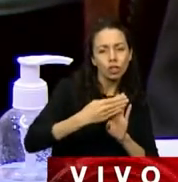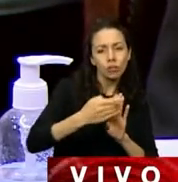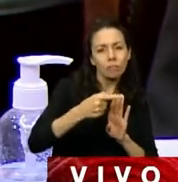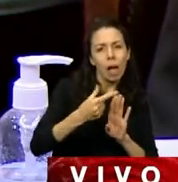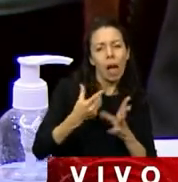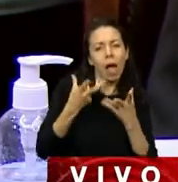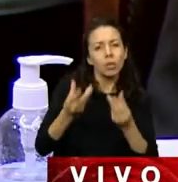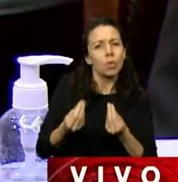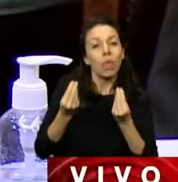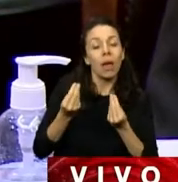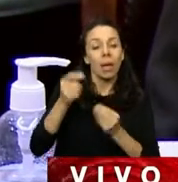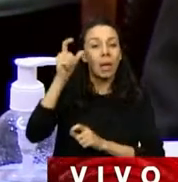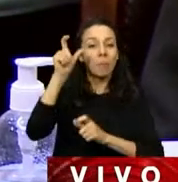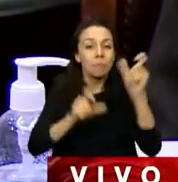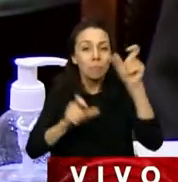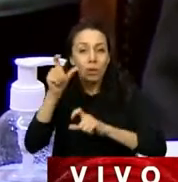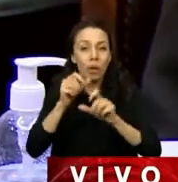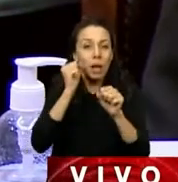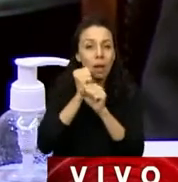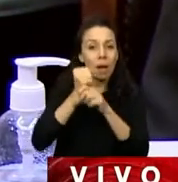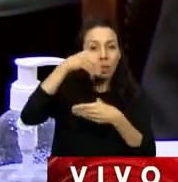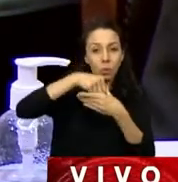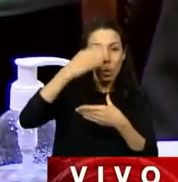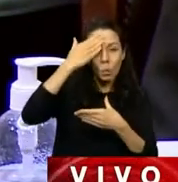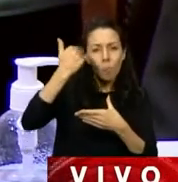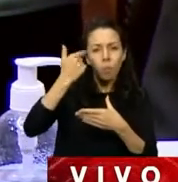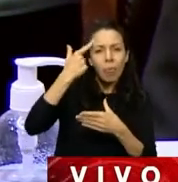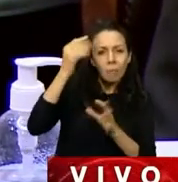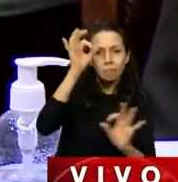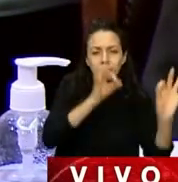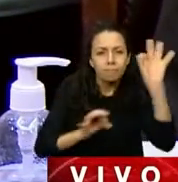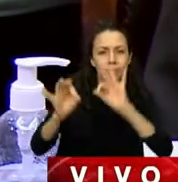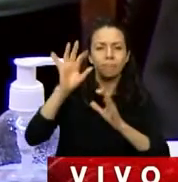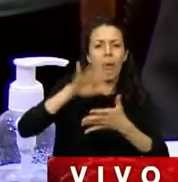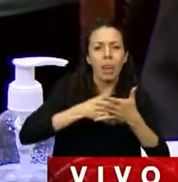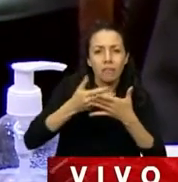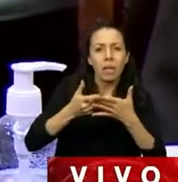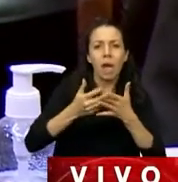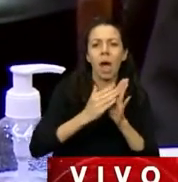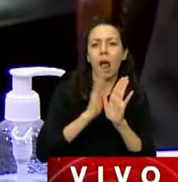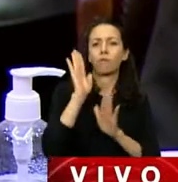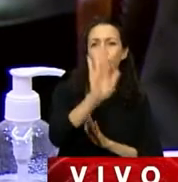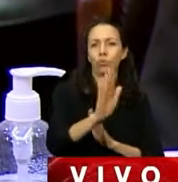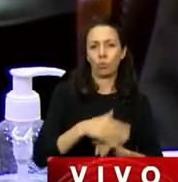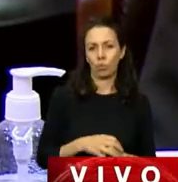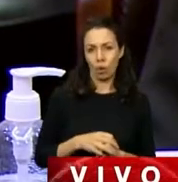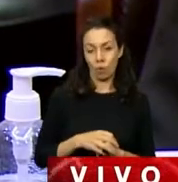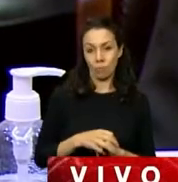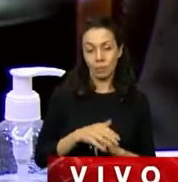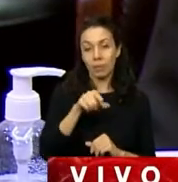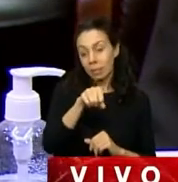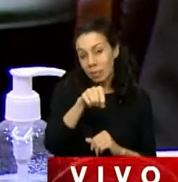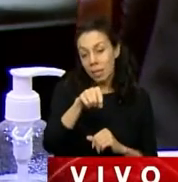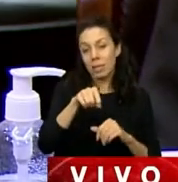un proyecto nacional cultural, y que nos guía en un enfoque adaptado